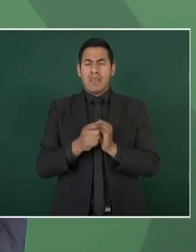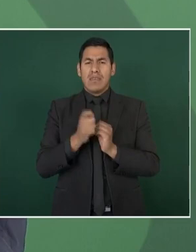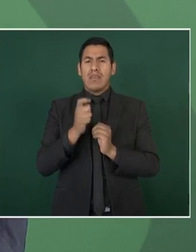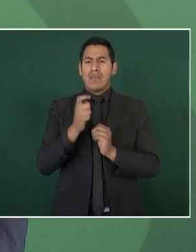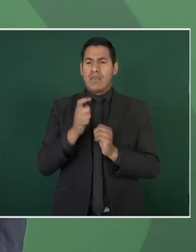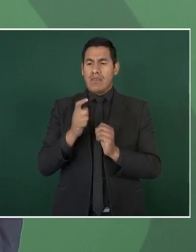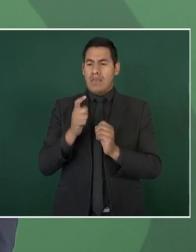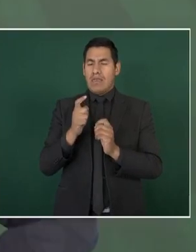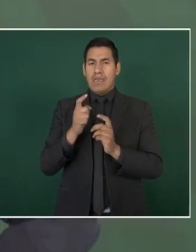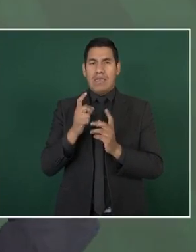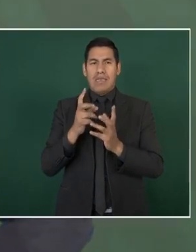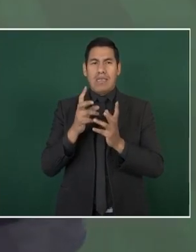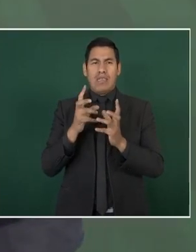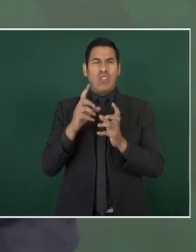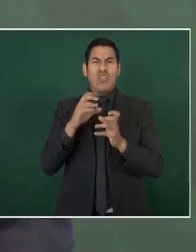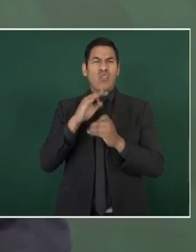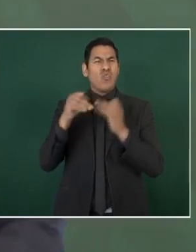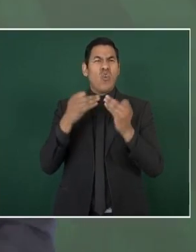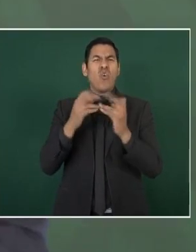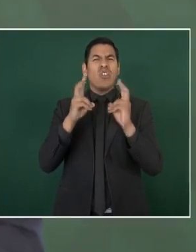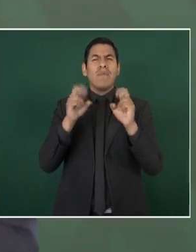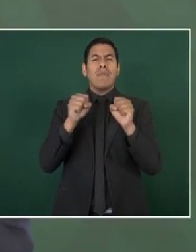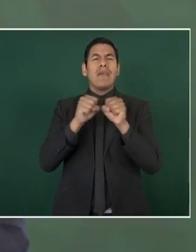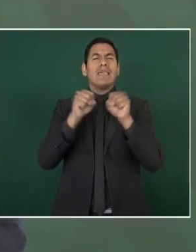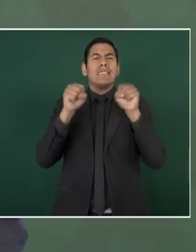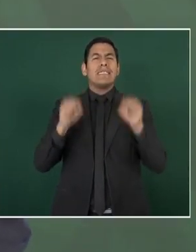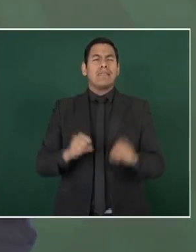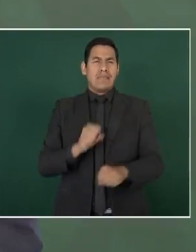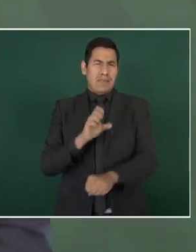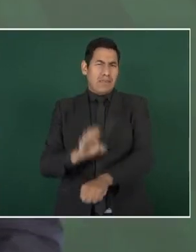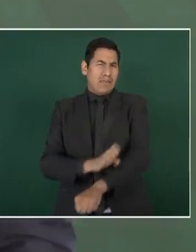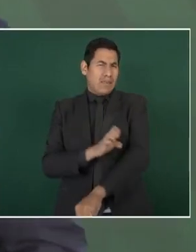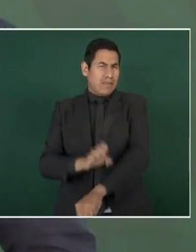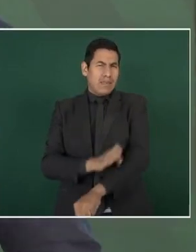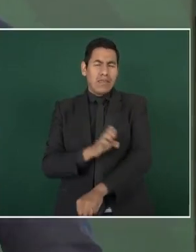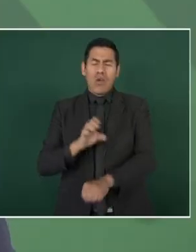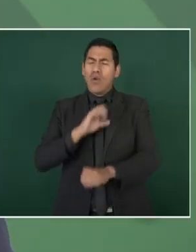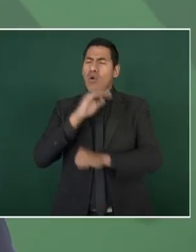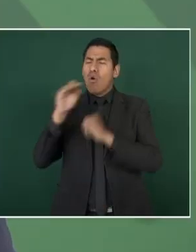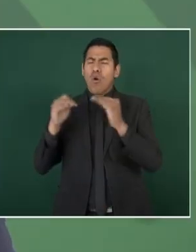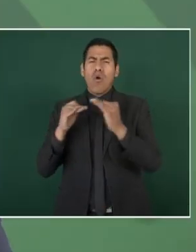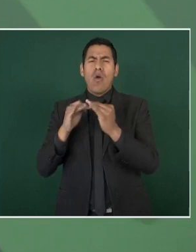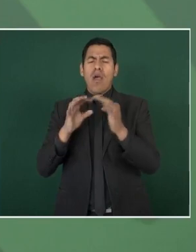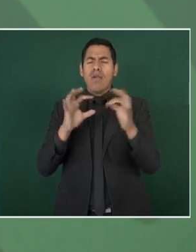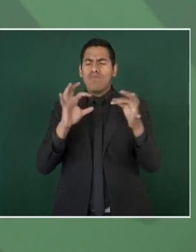interrelacionar todo el sistema eléctrico, porque no había